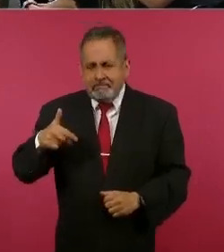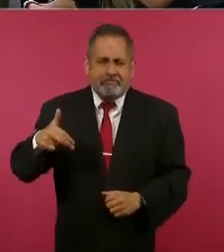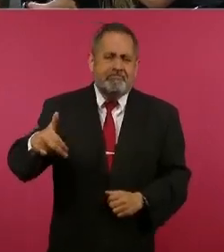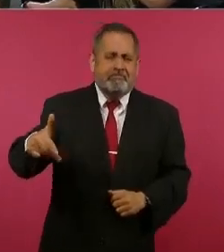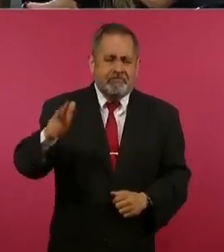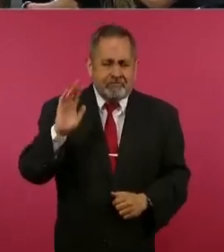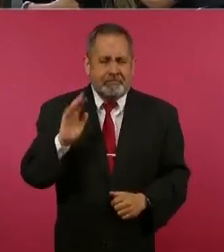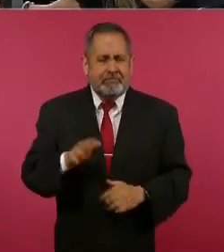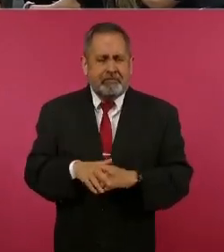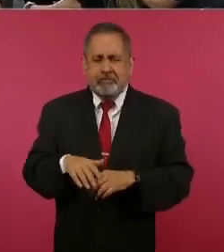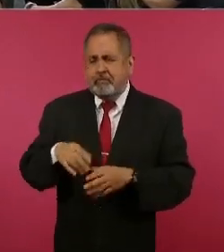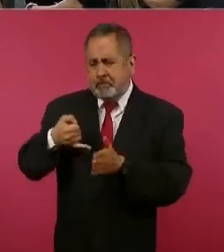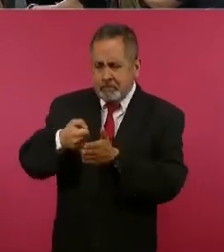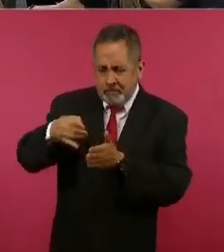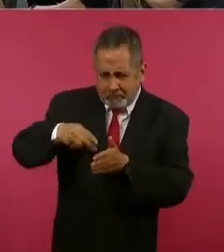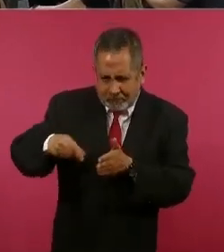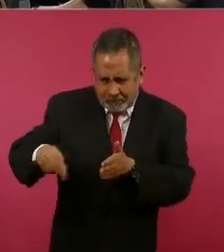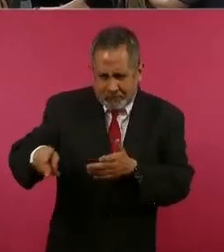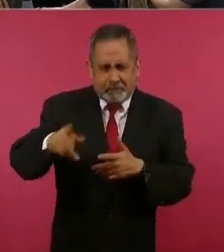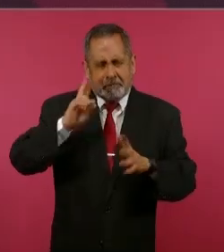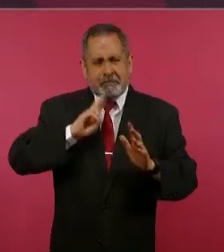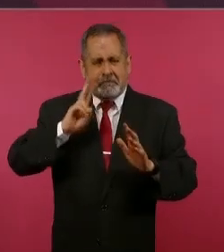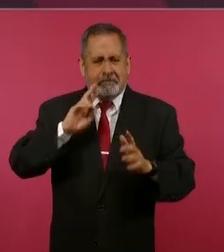caminar, sembrar,